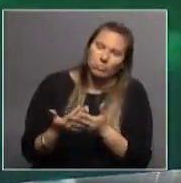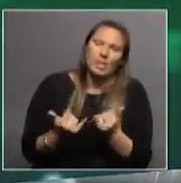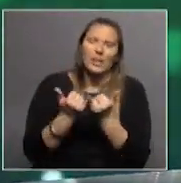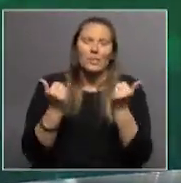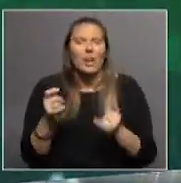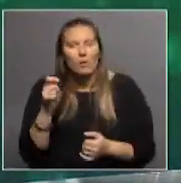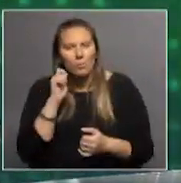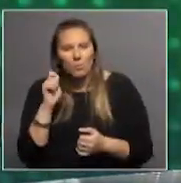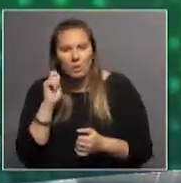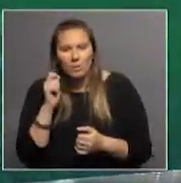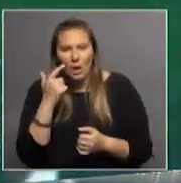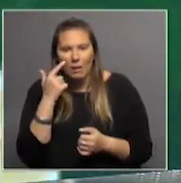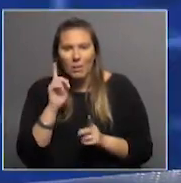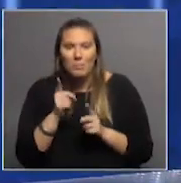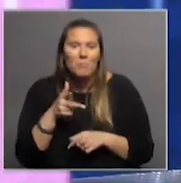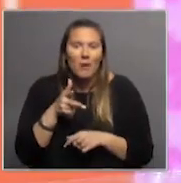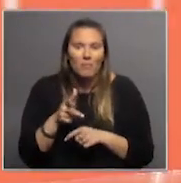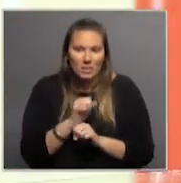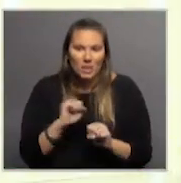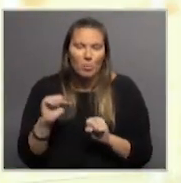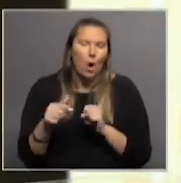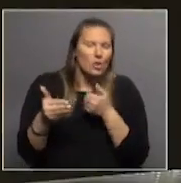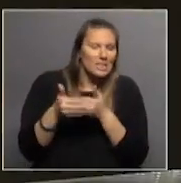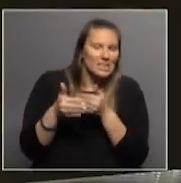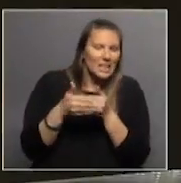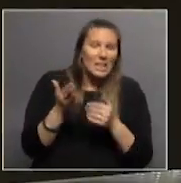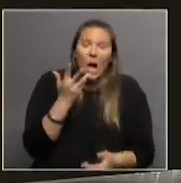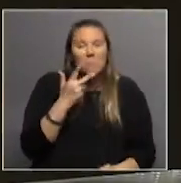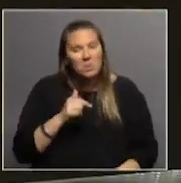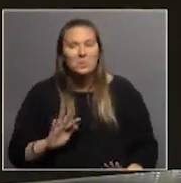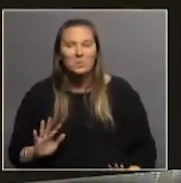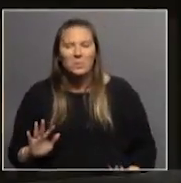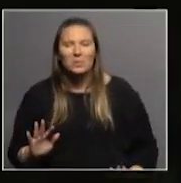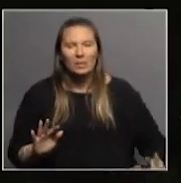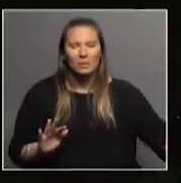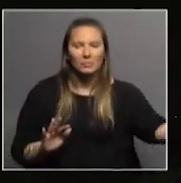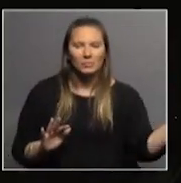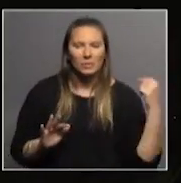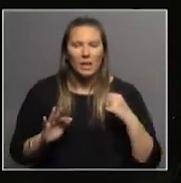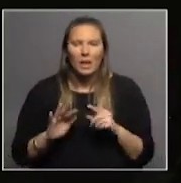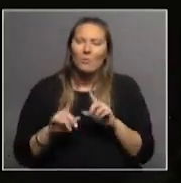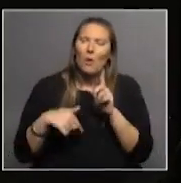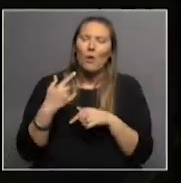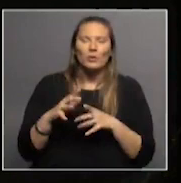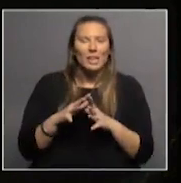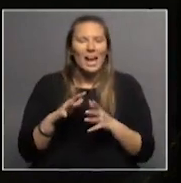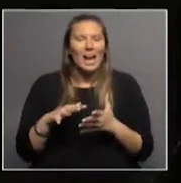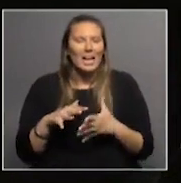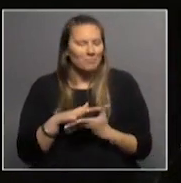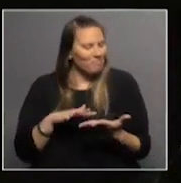de cumple ver si toco en esa misma fecha o el día cercano me gusta tiene como otra energía